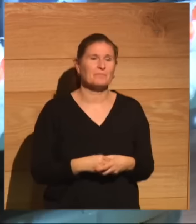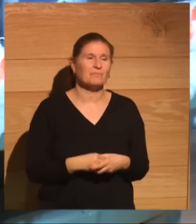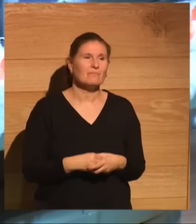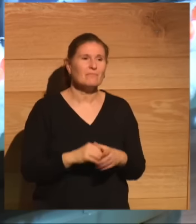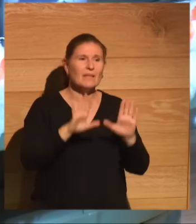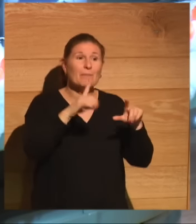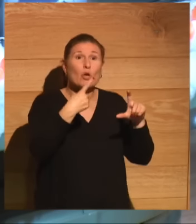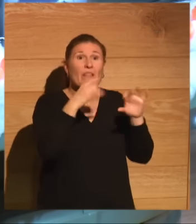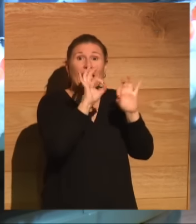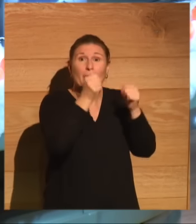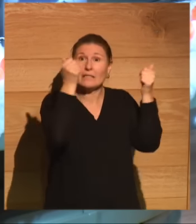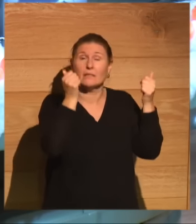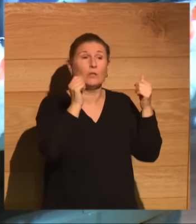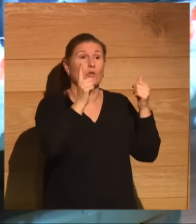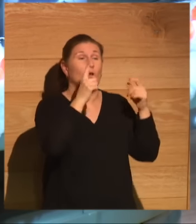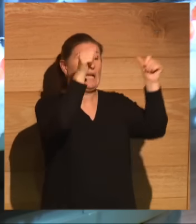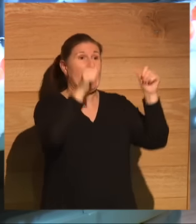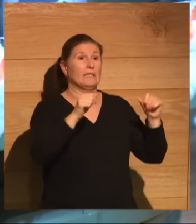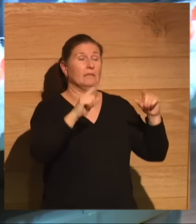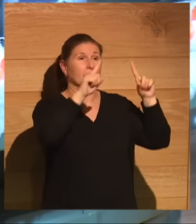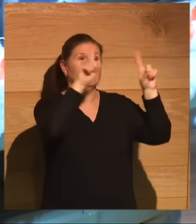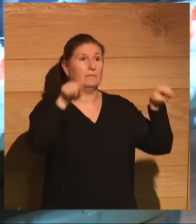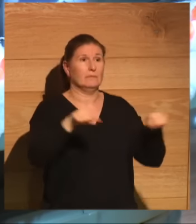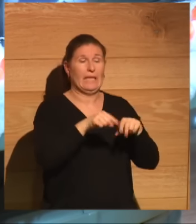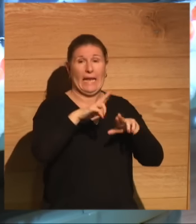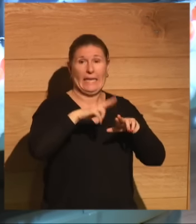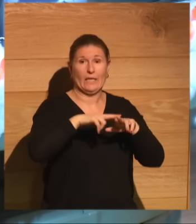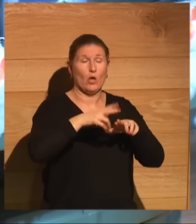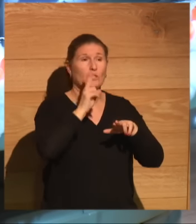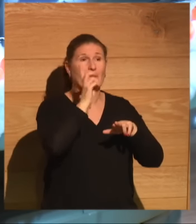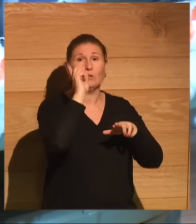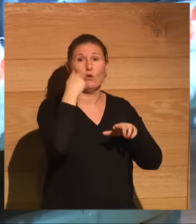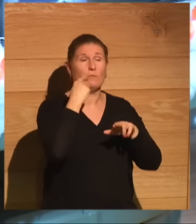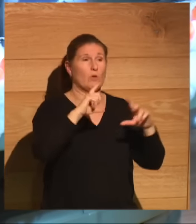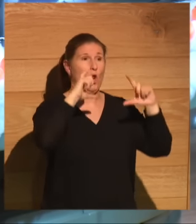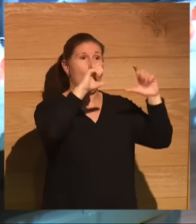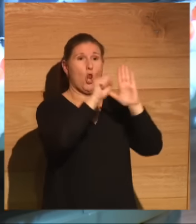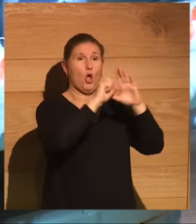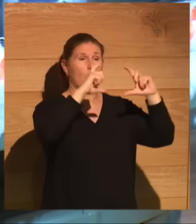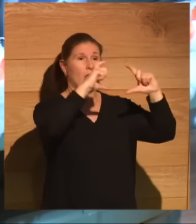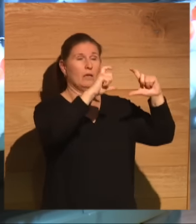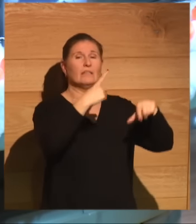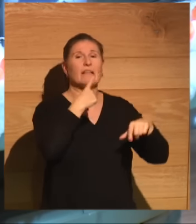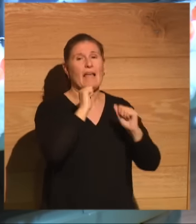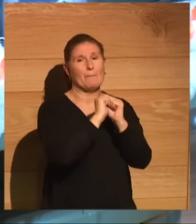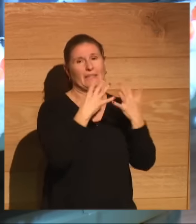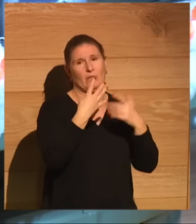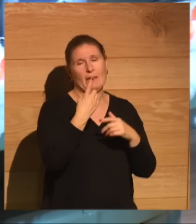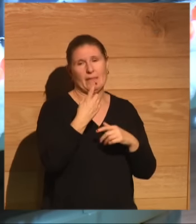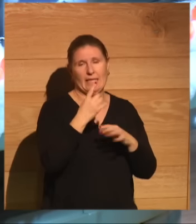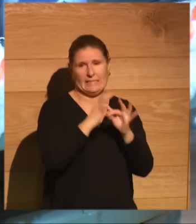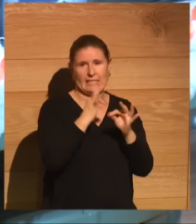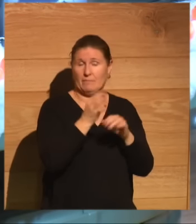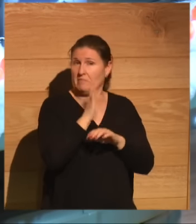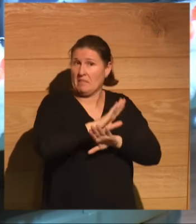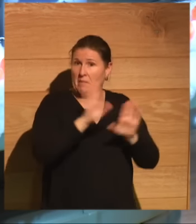Pero no ponían nada más. El cartel era negro y lo único debajo, que se veía era ese debajo logo. Ponía 29 de septiembre. 29 de septiembre, ya